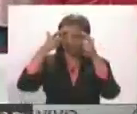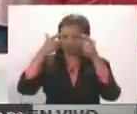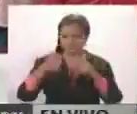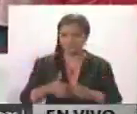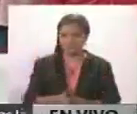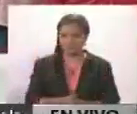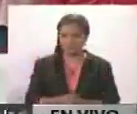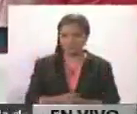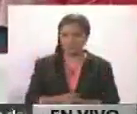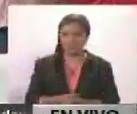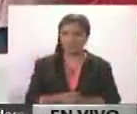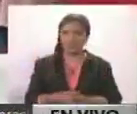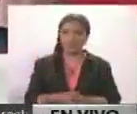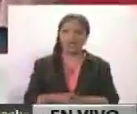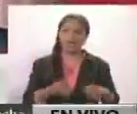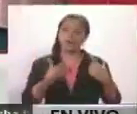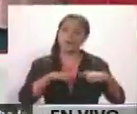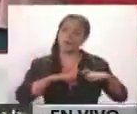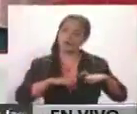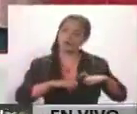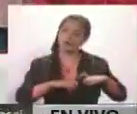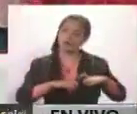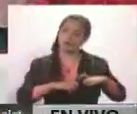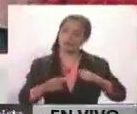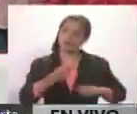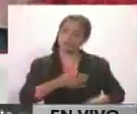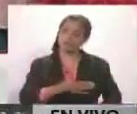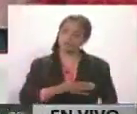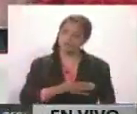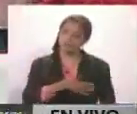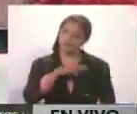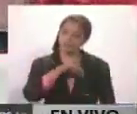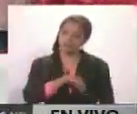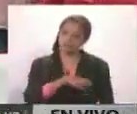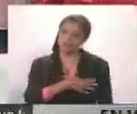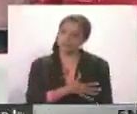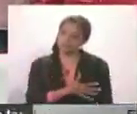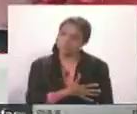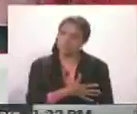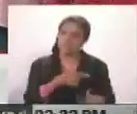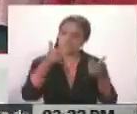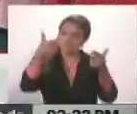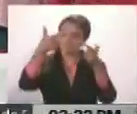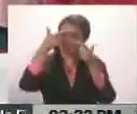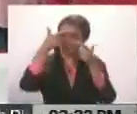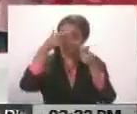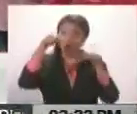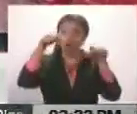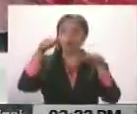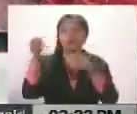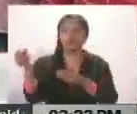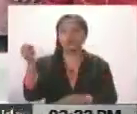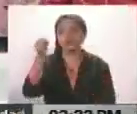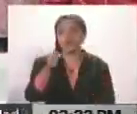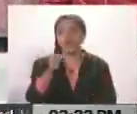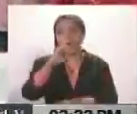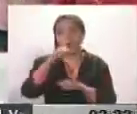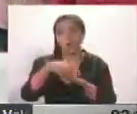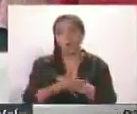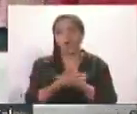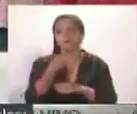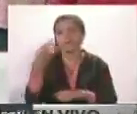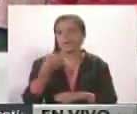el corazón de nuestra patria, nuestro corazón, ahí está, nos dejó Jorge Aranquio, como muchas veces nos